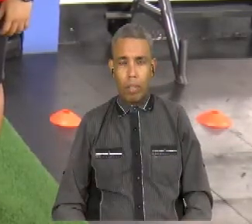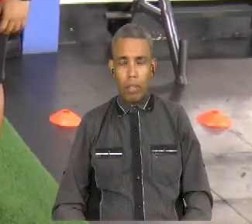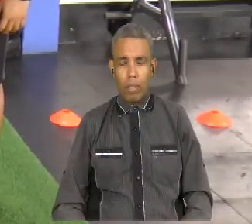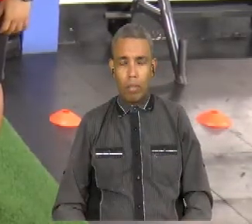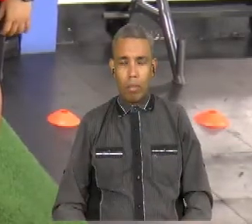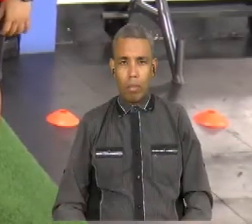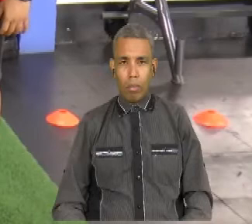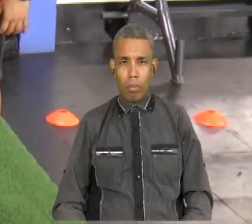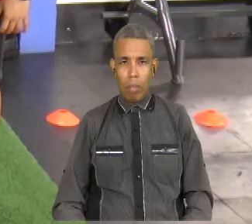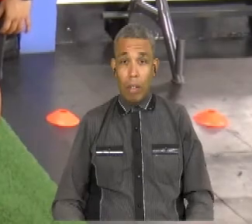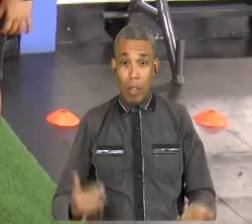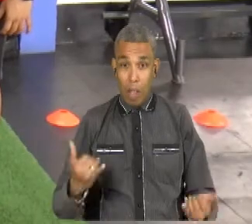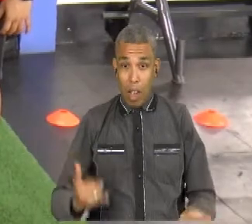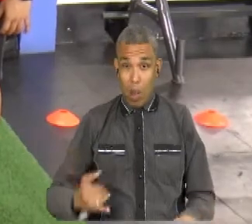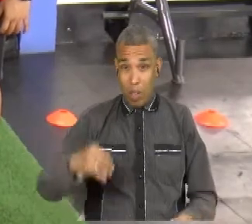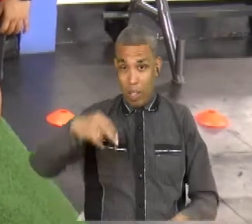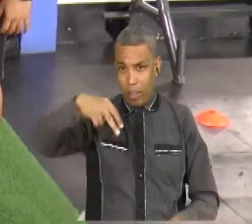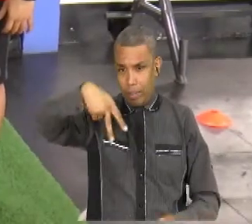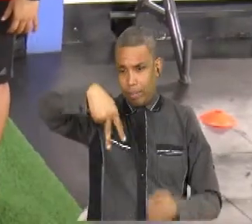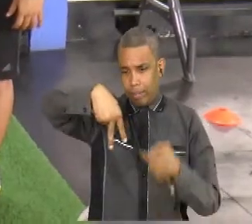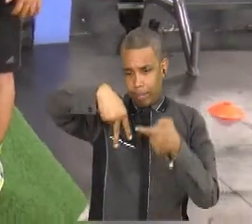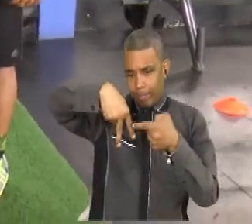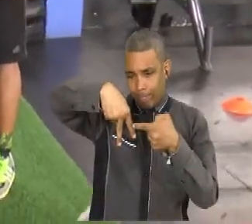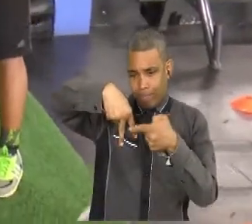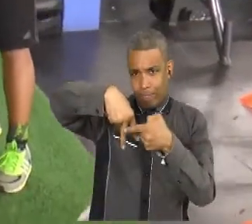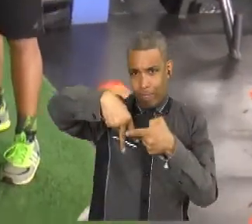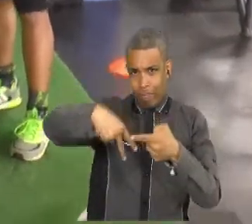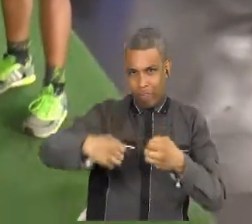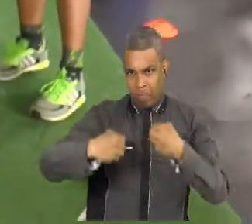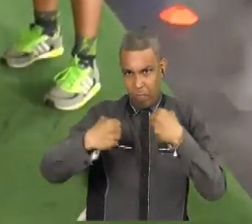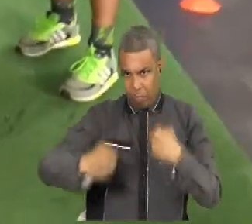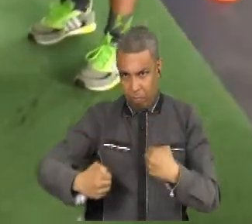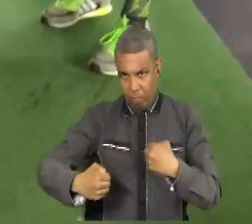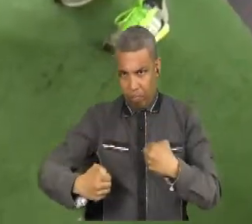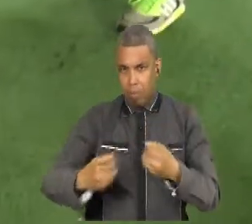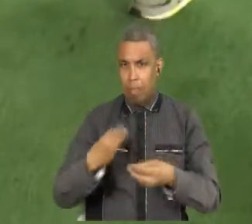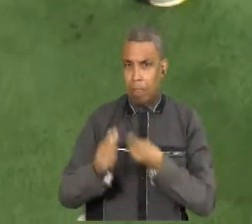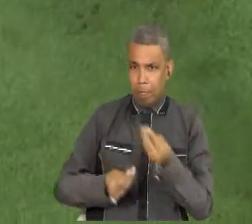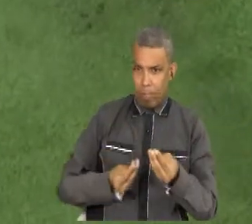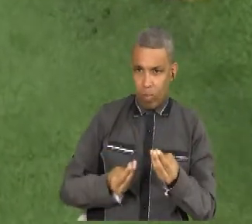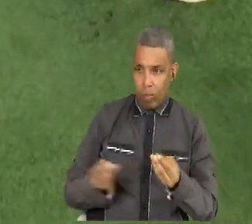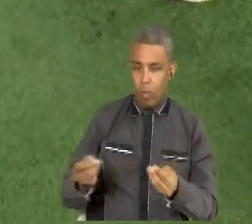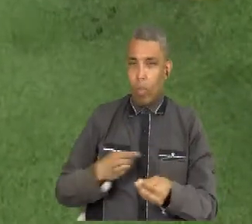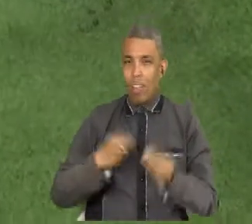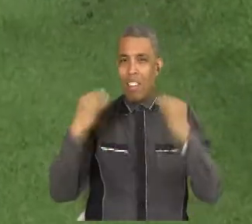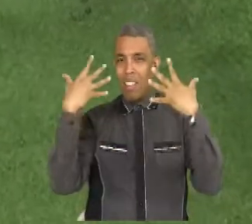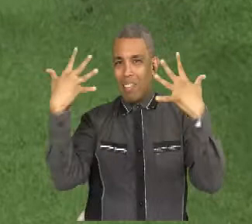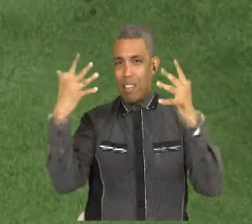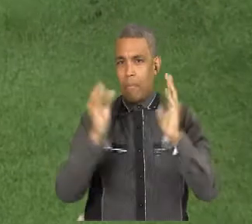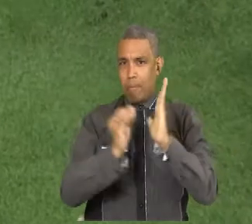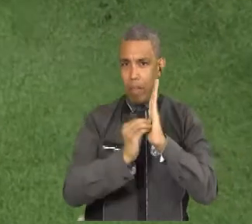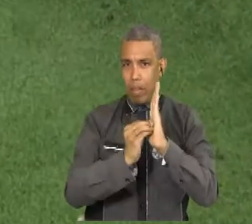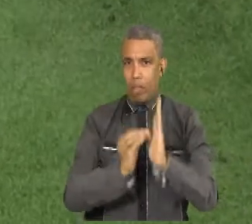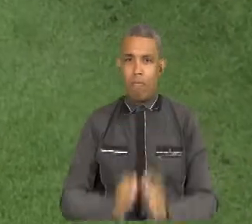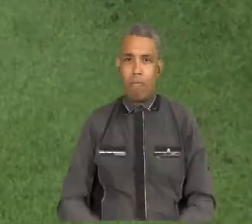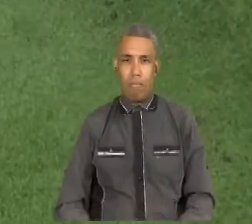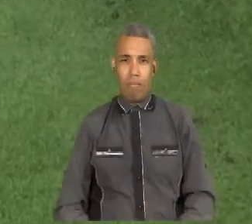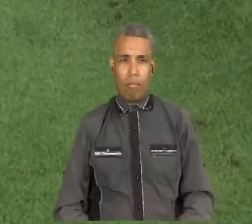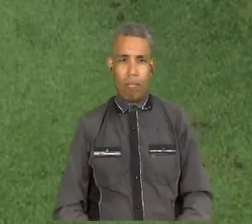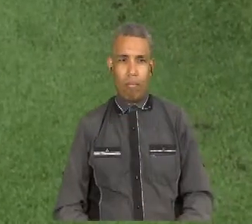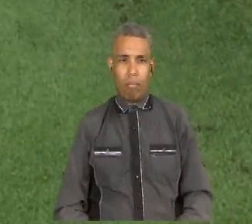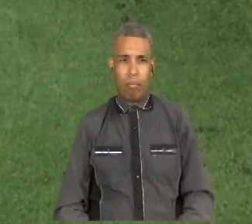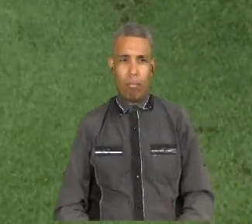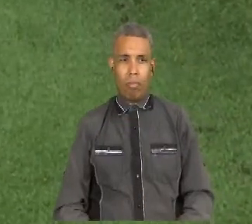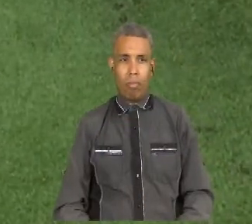de pierna. ¿Listo? Arrancamos. Exacto, muy bien. Vamos a arrancar con 10 repeticiones. Como pueden ver, la pierna